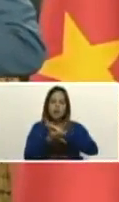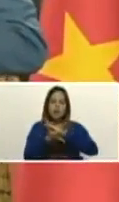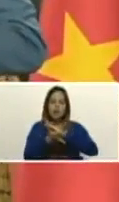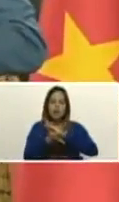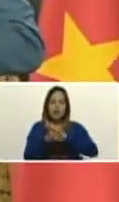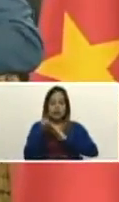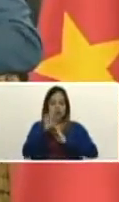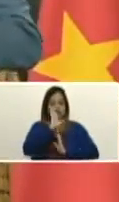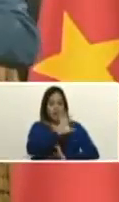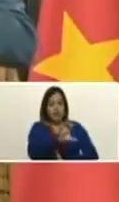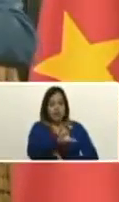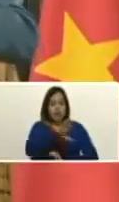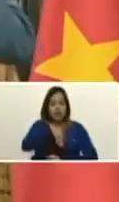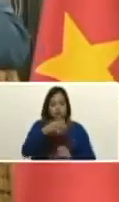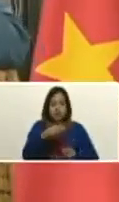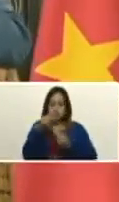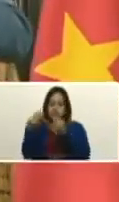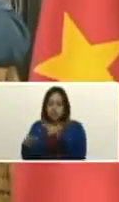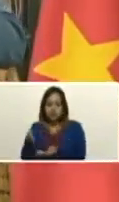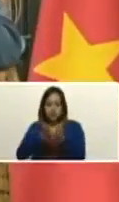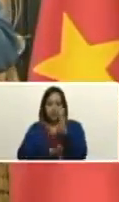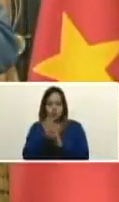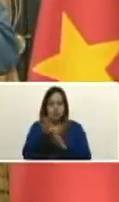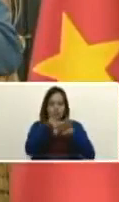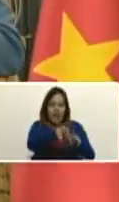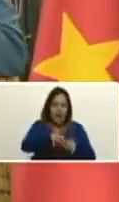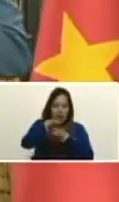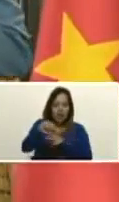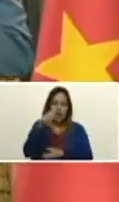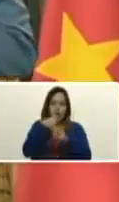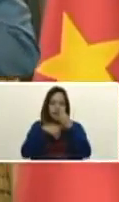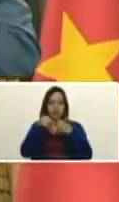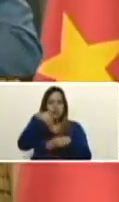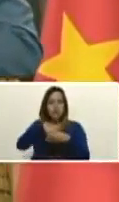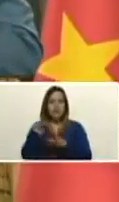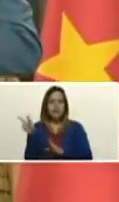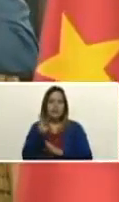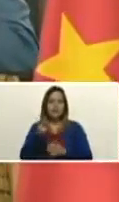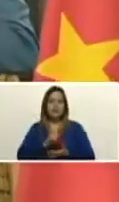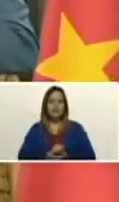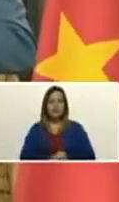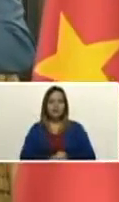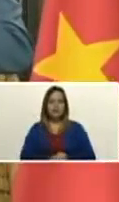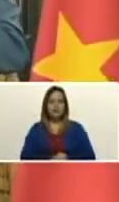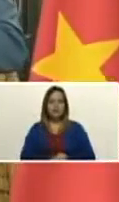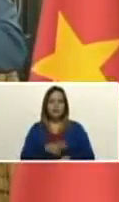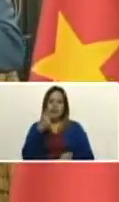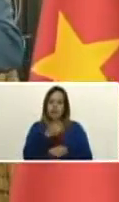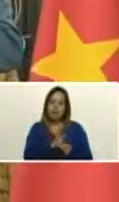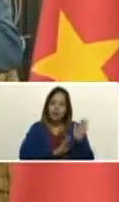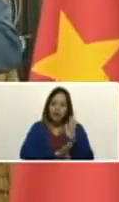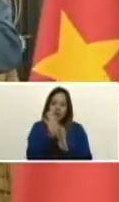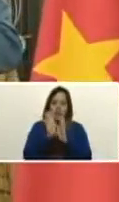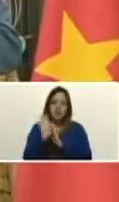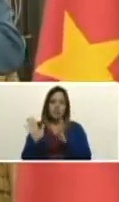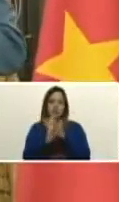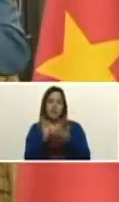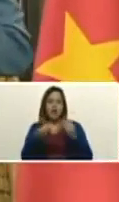Vietnam para la producción agrícola de alimentos en Venezuela. Tenemos que avanzar en la